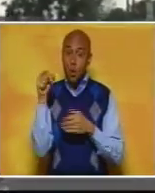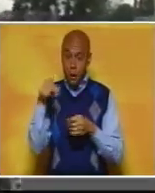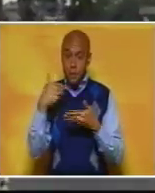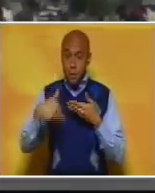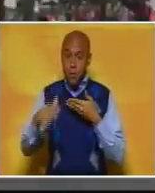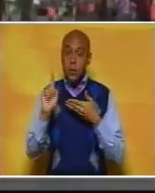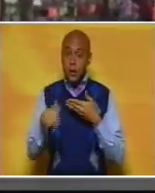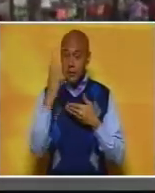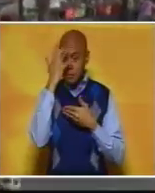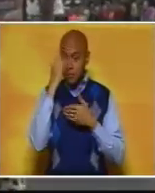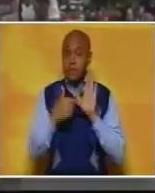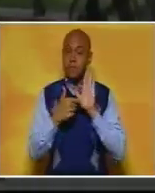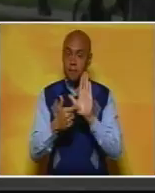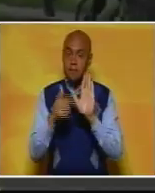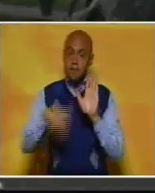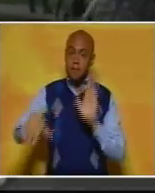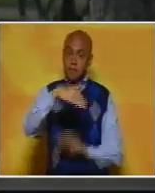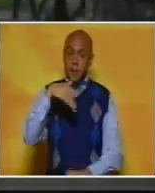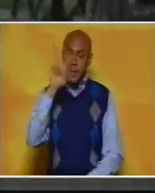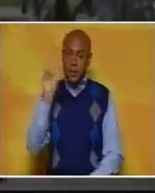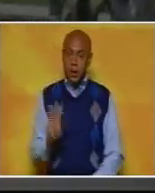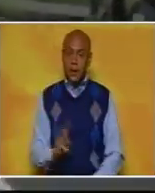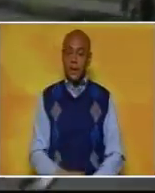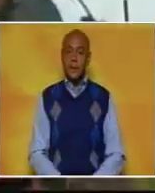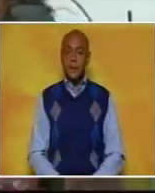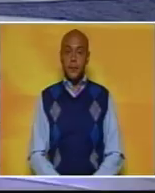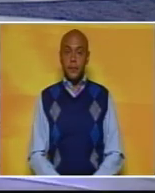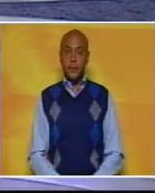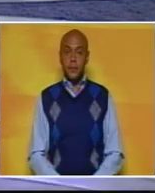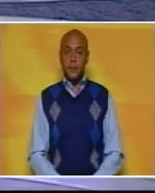de carnaval del oriente del país.